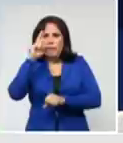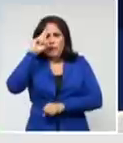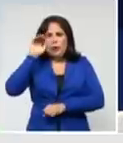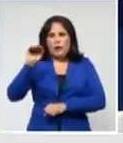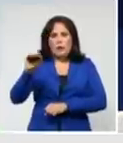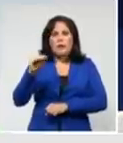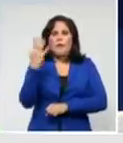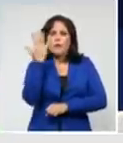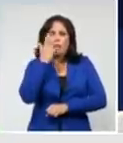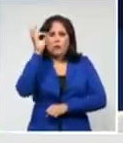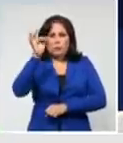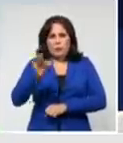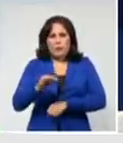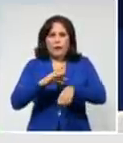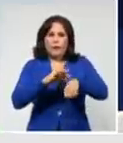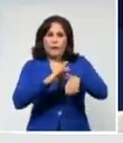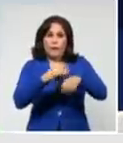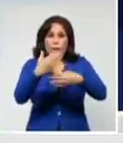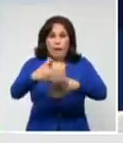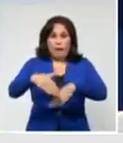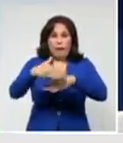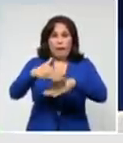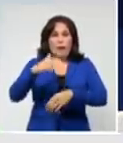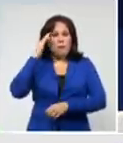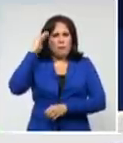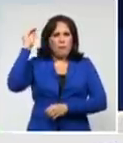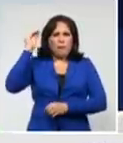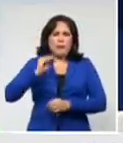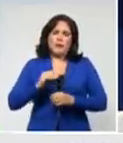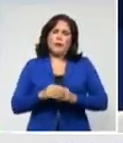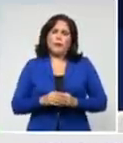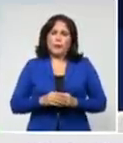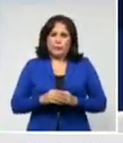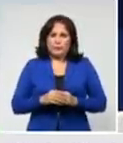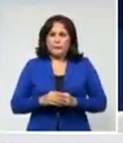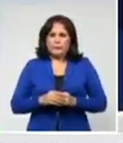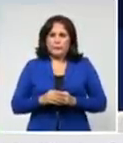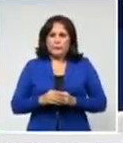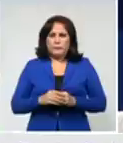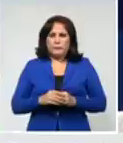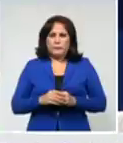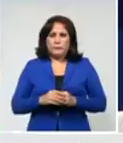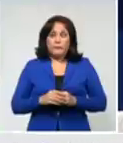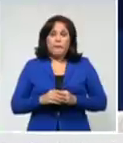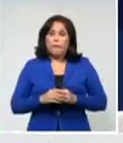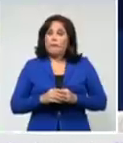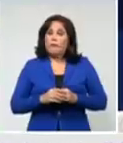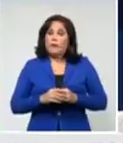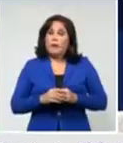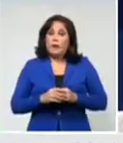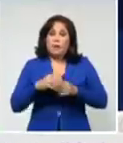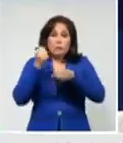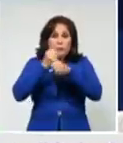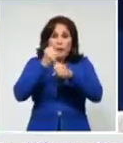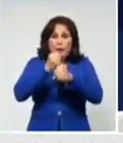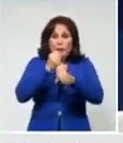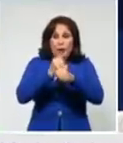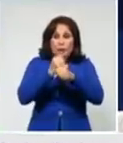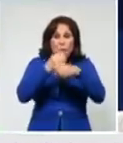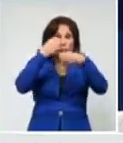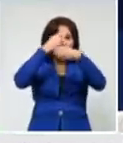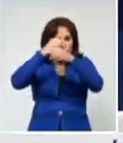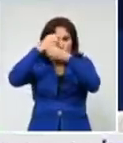el mayor número de personas con la enfermedad, y trabajaron todos nuestros laboratorios de